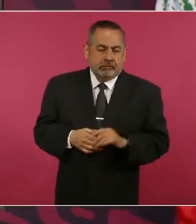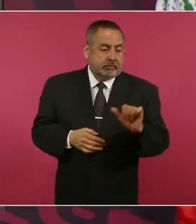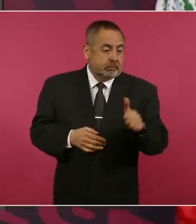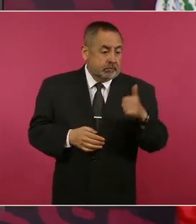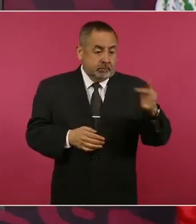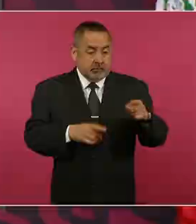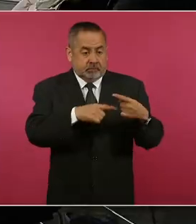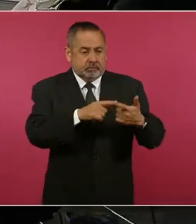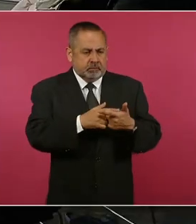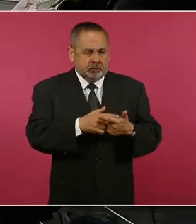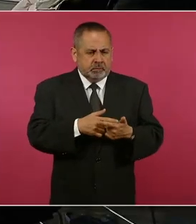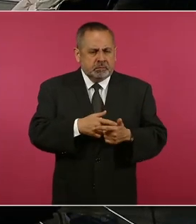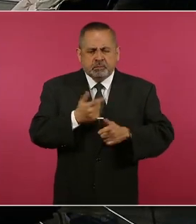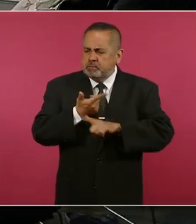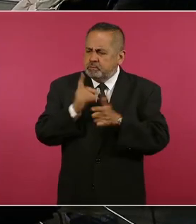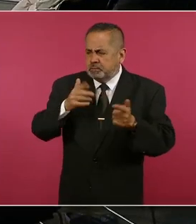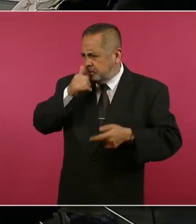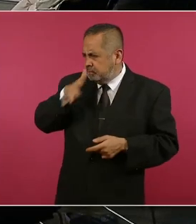desatados, abiertos.